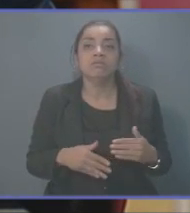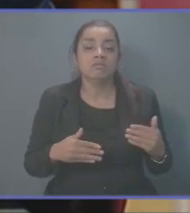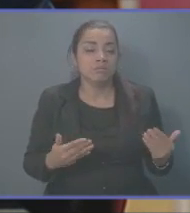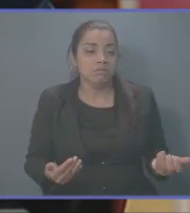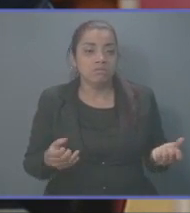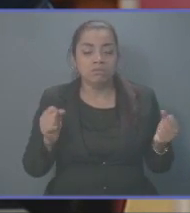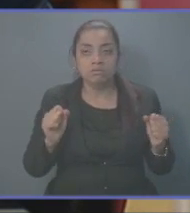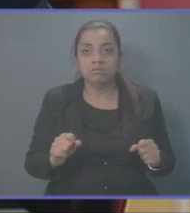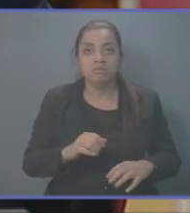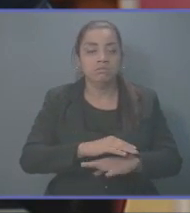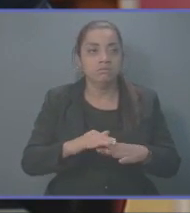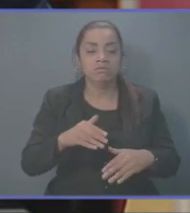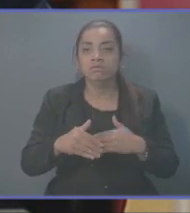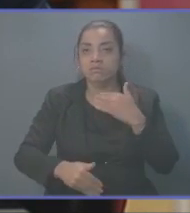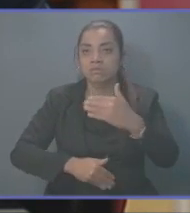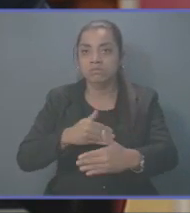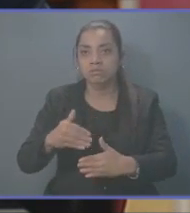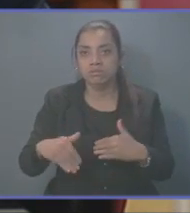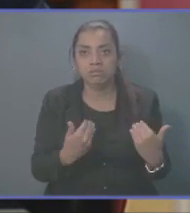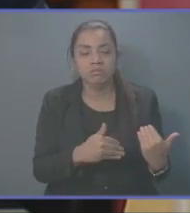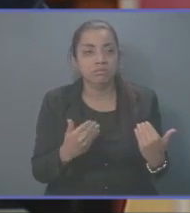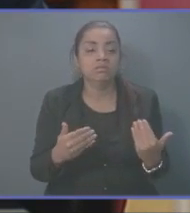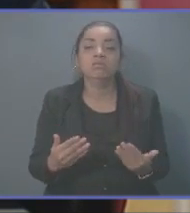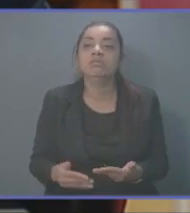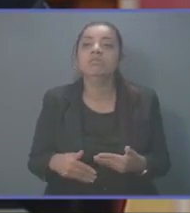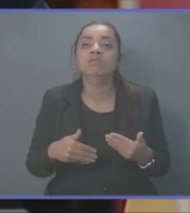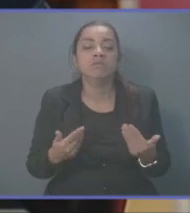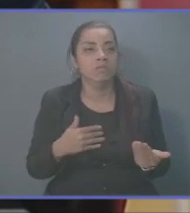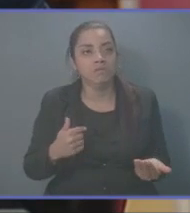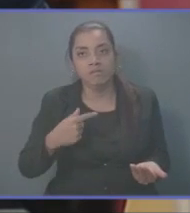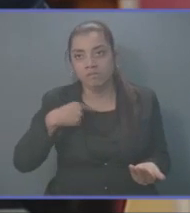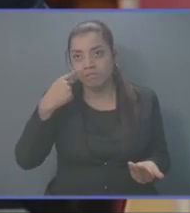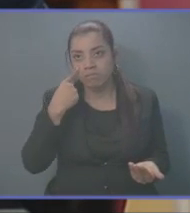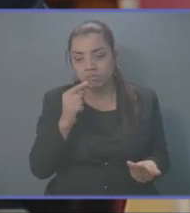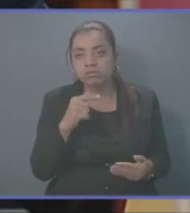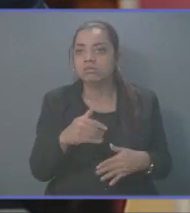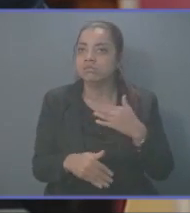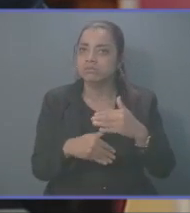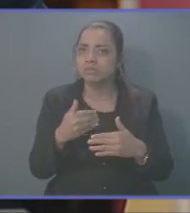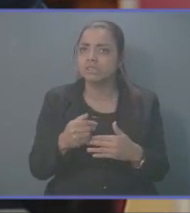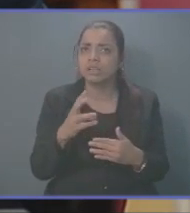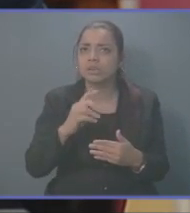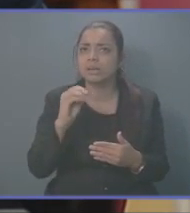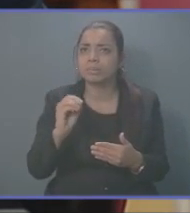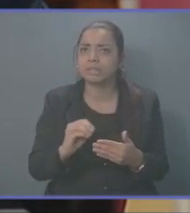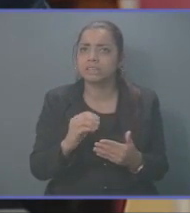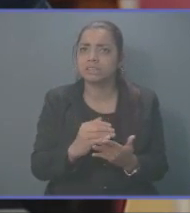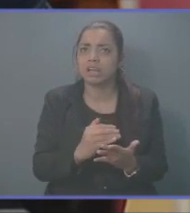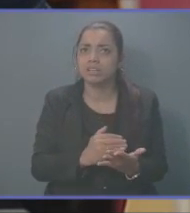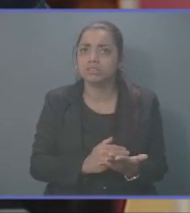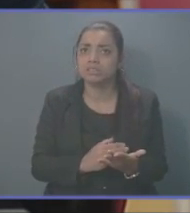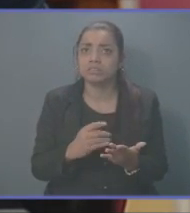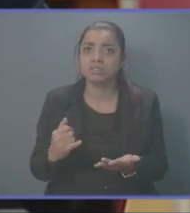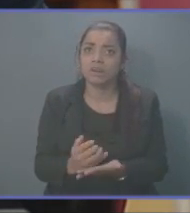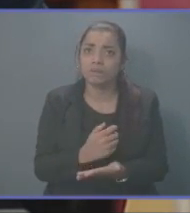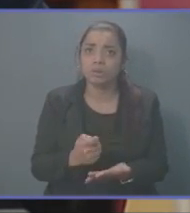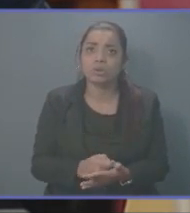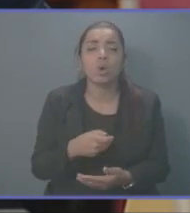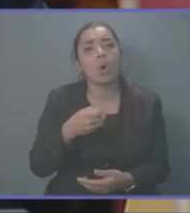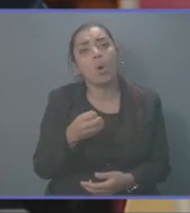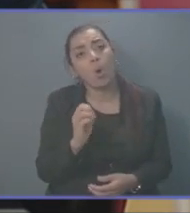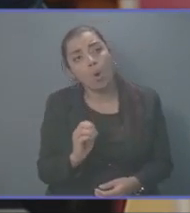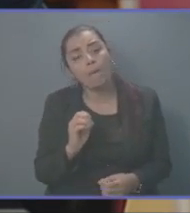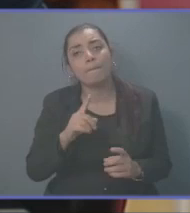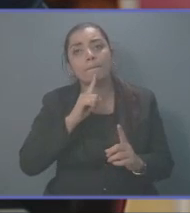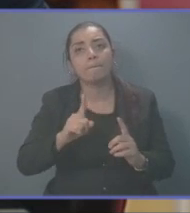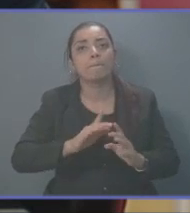habiendo finalizado el proceso de audiencia y apertura a pruebas, se encuentra en proceso de tasación de tributos y o multas y no